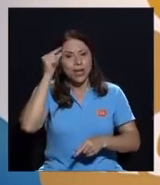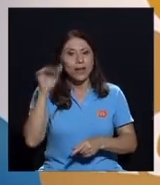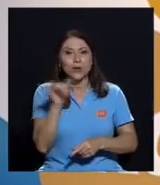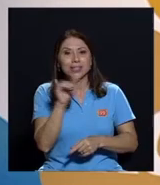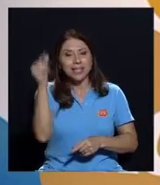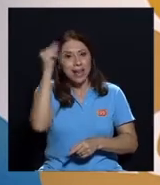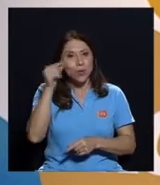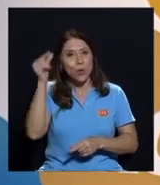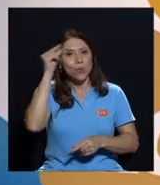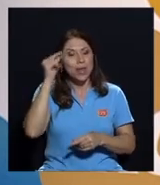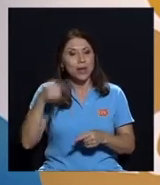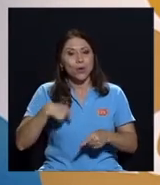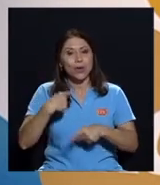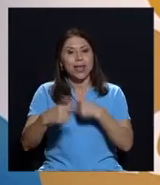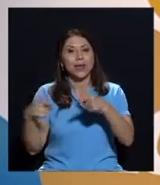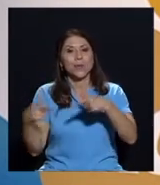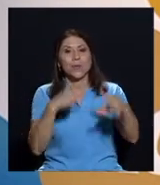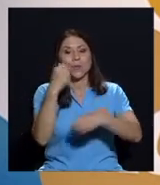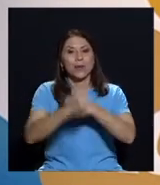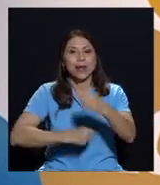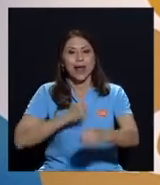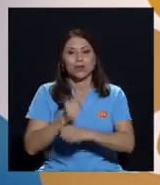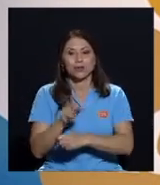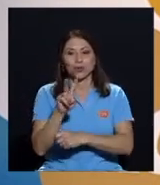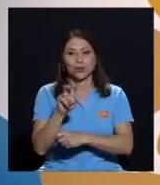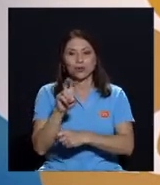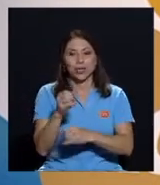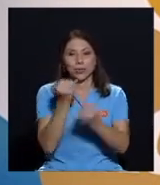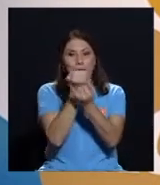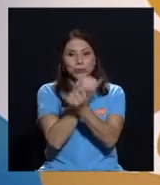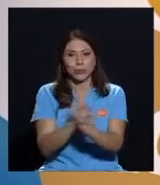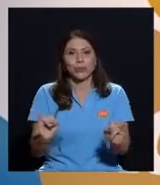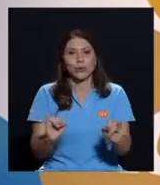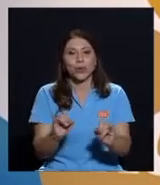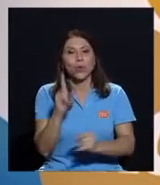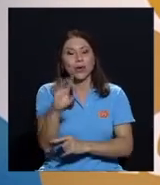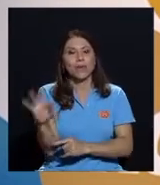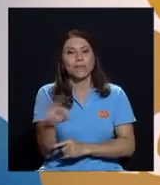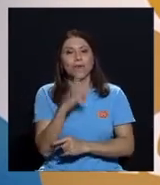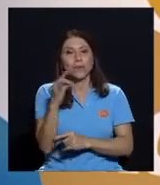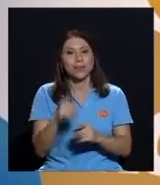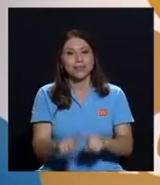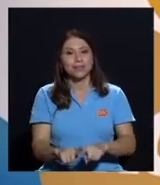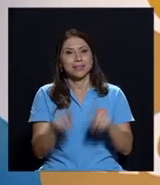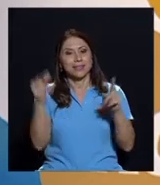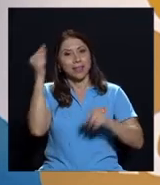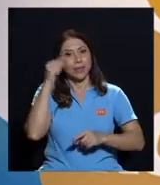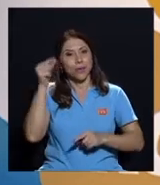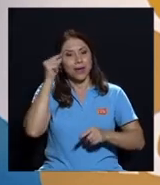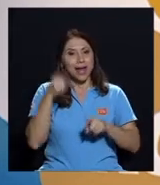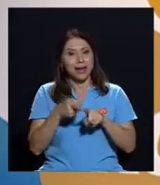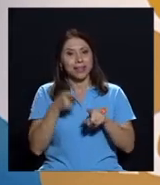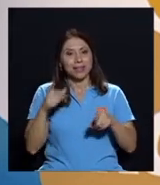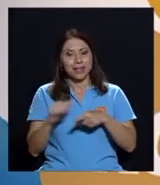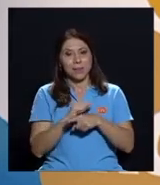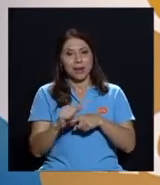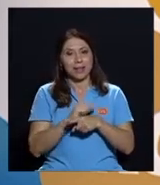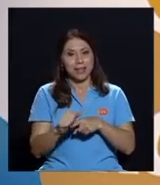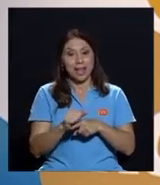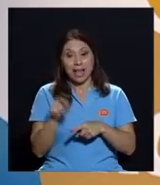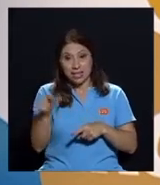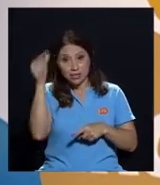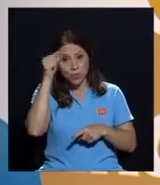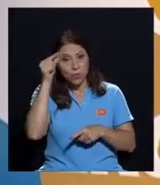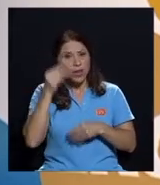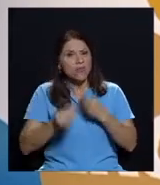bicentenario el que tengamos una forma distinta de gobernar incluso desde la práctica que es lo que tendremos que hacer en ese gobierno